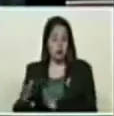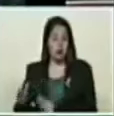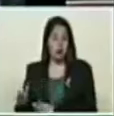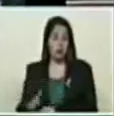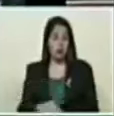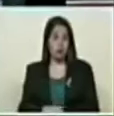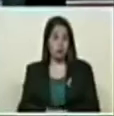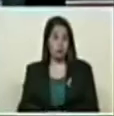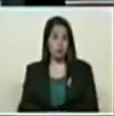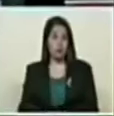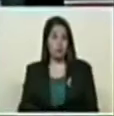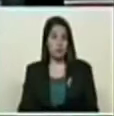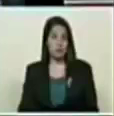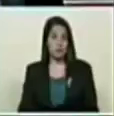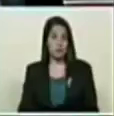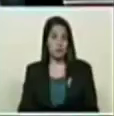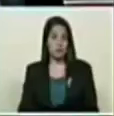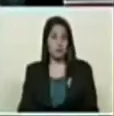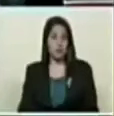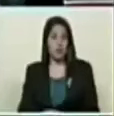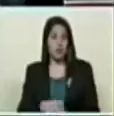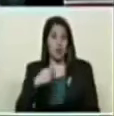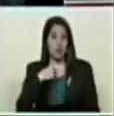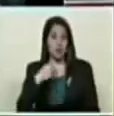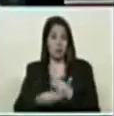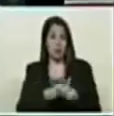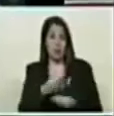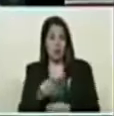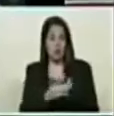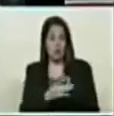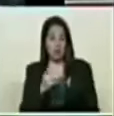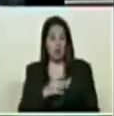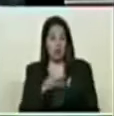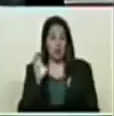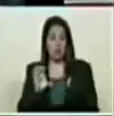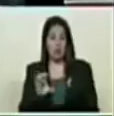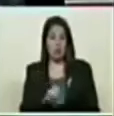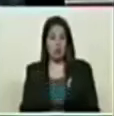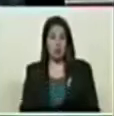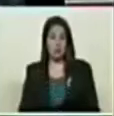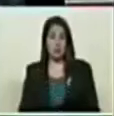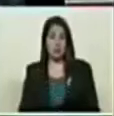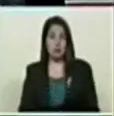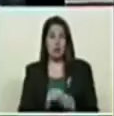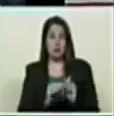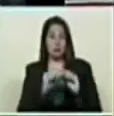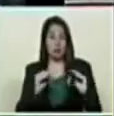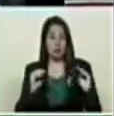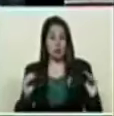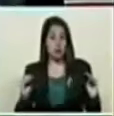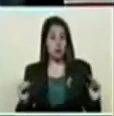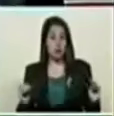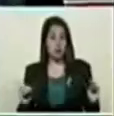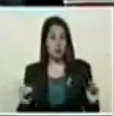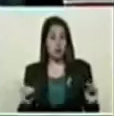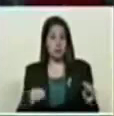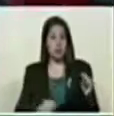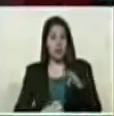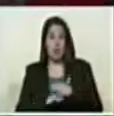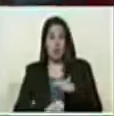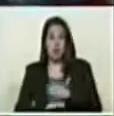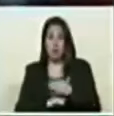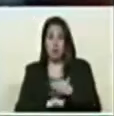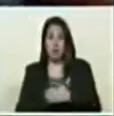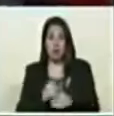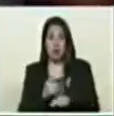organizado. Y para eso yo creé el carné de la patria. Así que los llamo a apoyar a